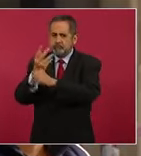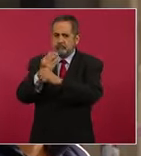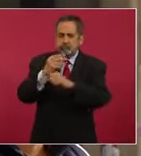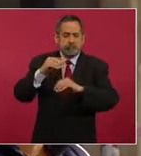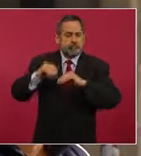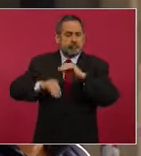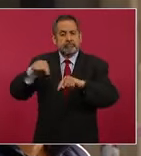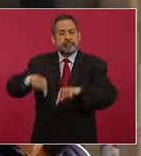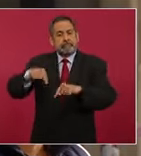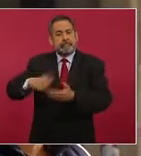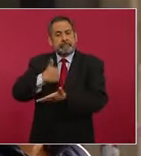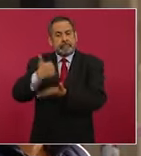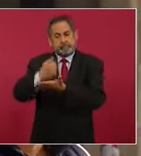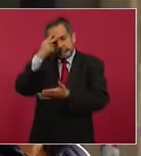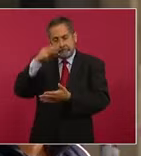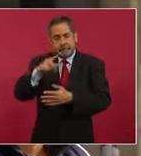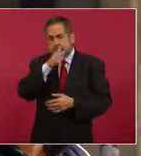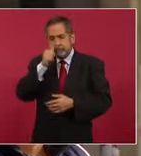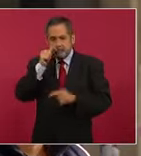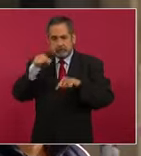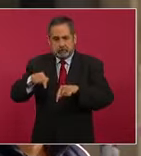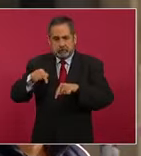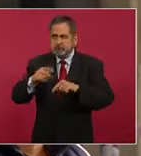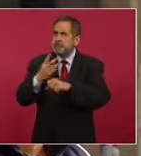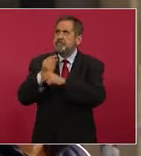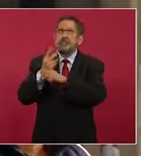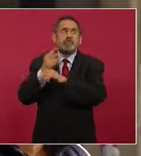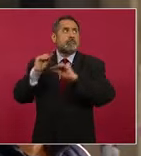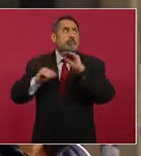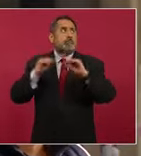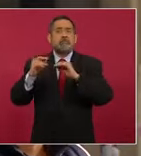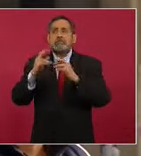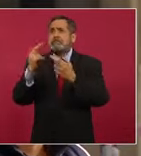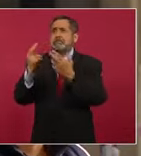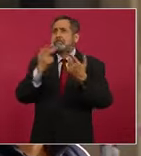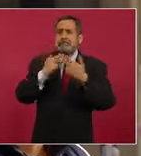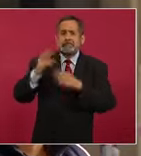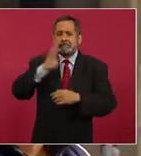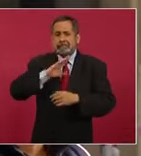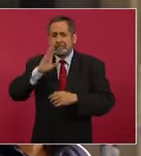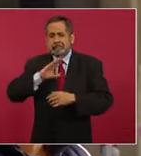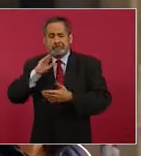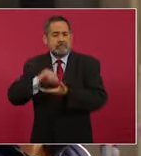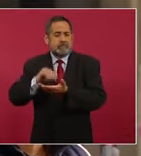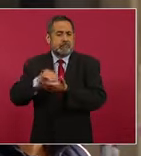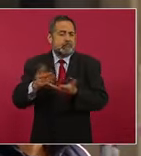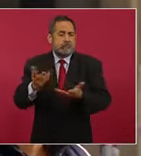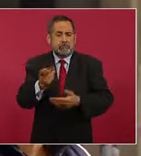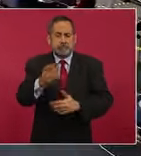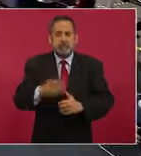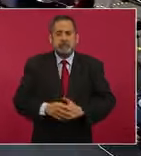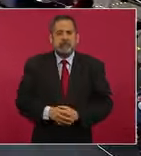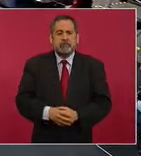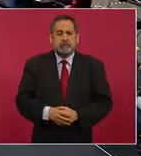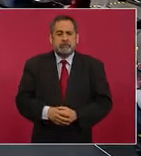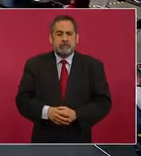aeropuerto Benito Juárez para, pues, arreglar todos estos desperfectos que aún hoy en día se mantienen. Gracias. Sí,